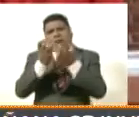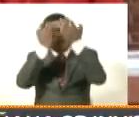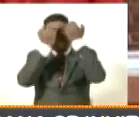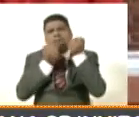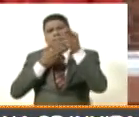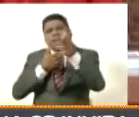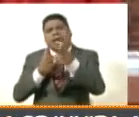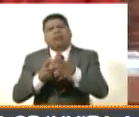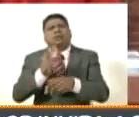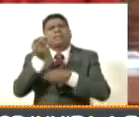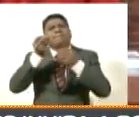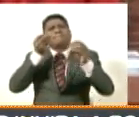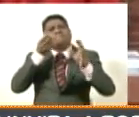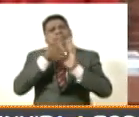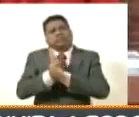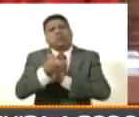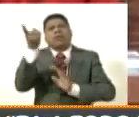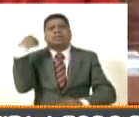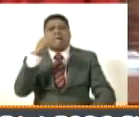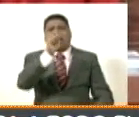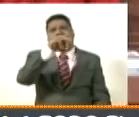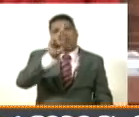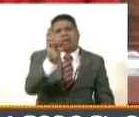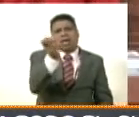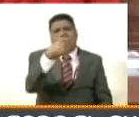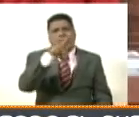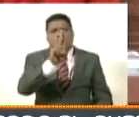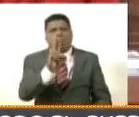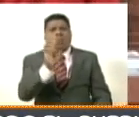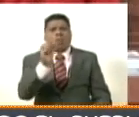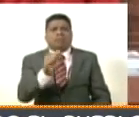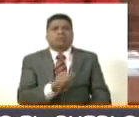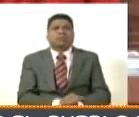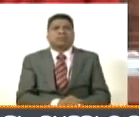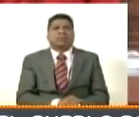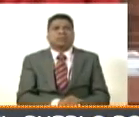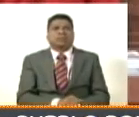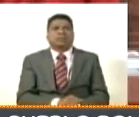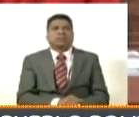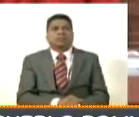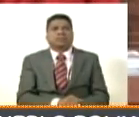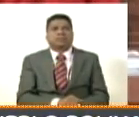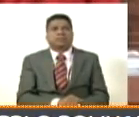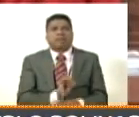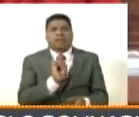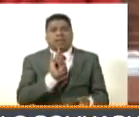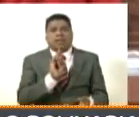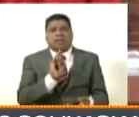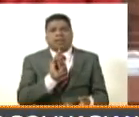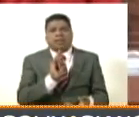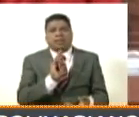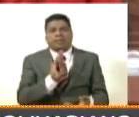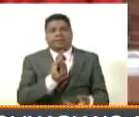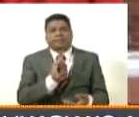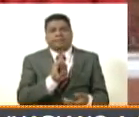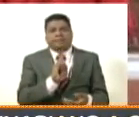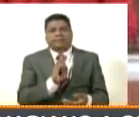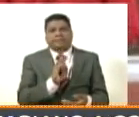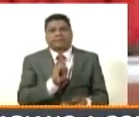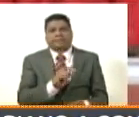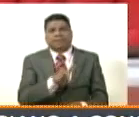Aragua, específicamente en el sector Las Delicias de Maracay, el día martes 27 de junio del